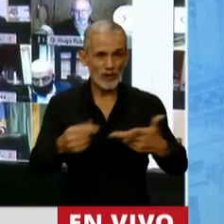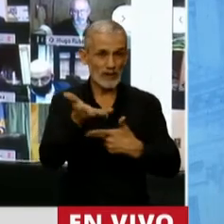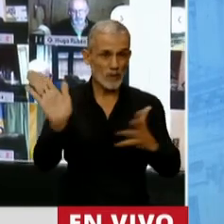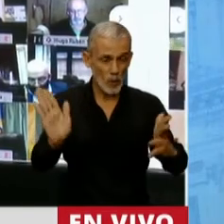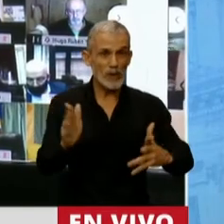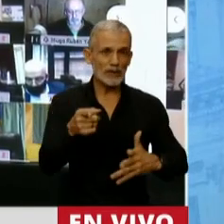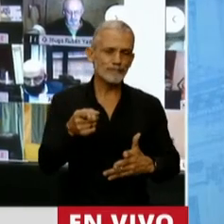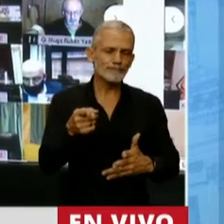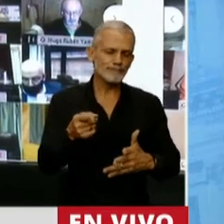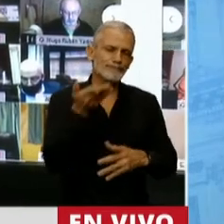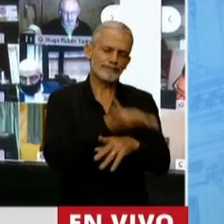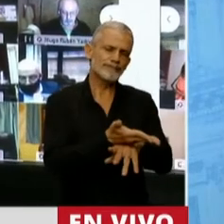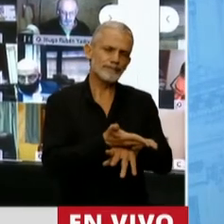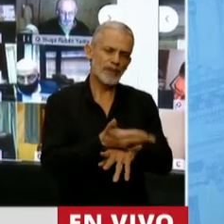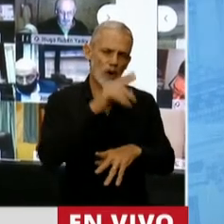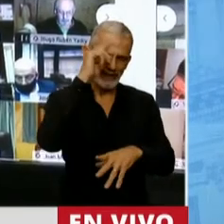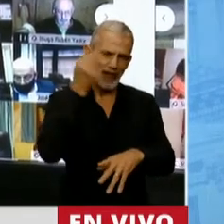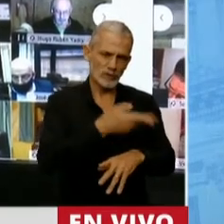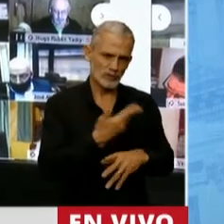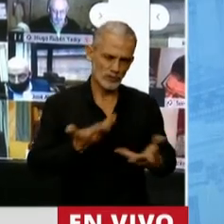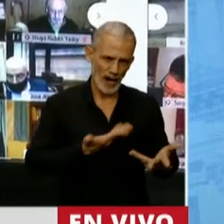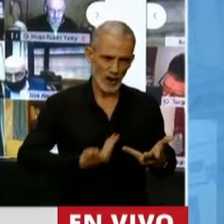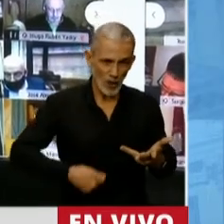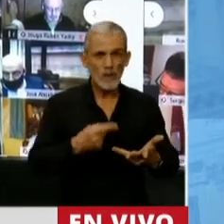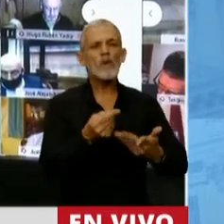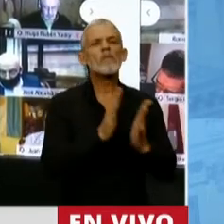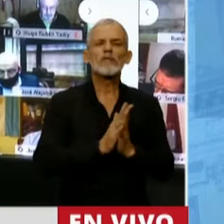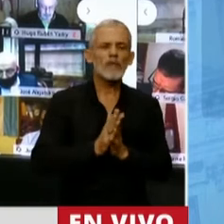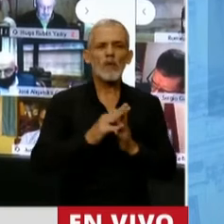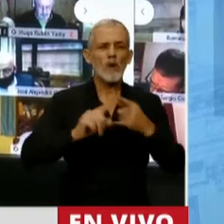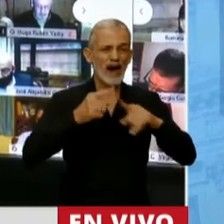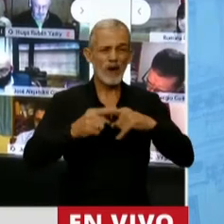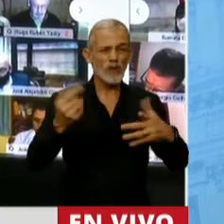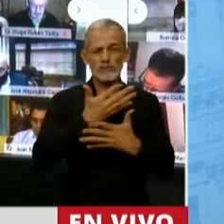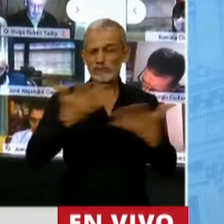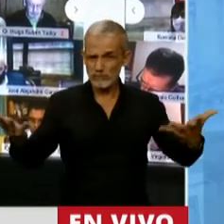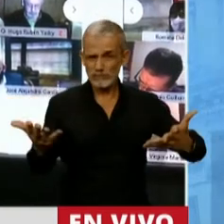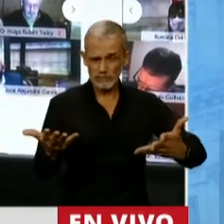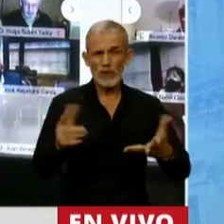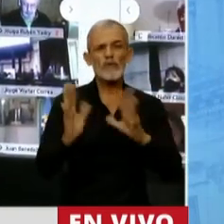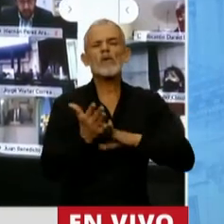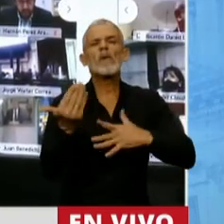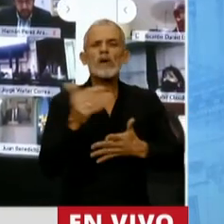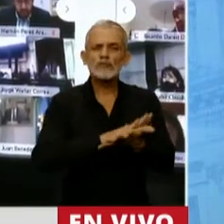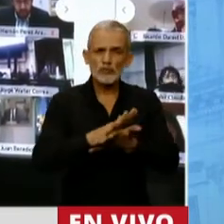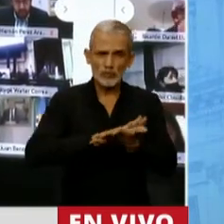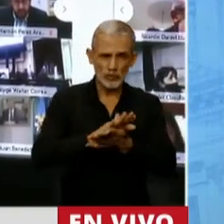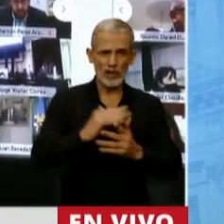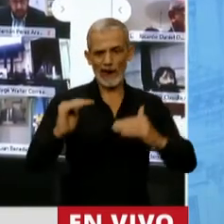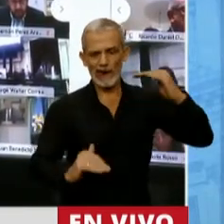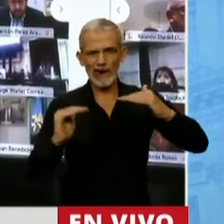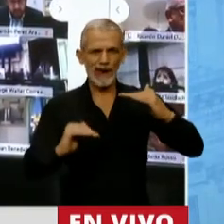que volvemos a reclamar al Estado Nacional en la necesidad de un acuerdo amplio que de alguna manera solucione esta